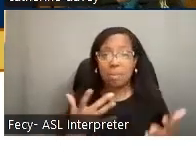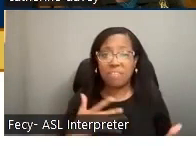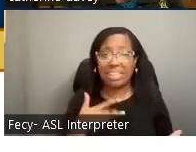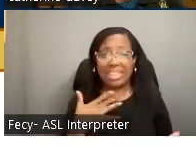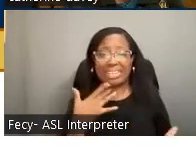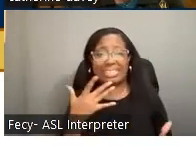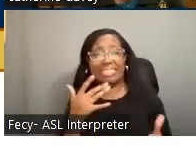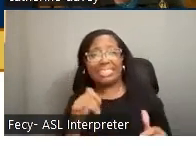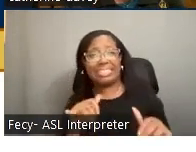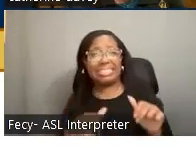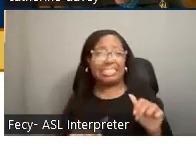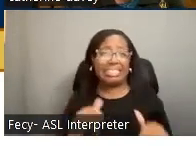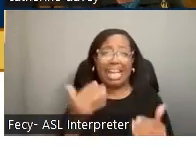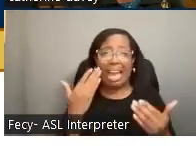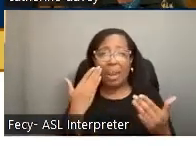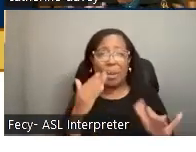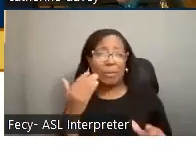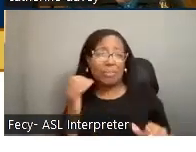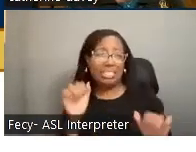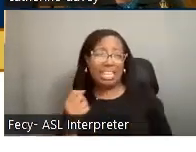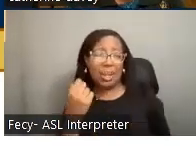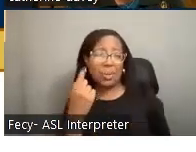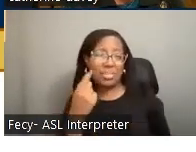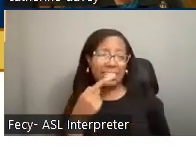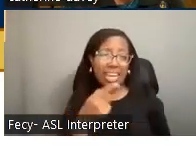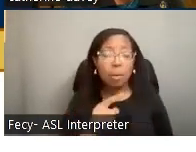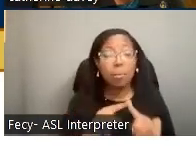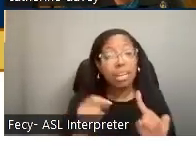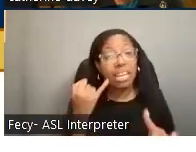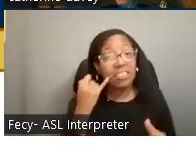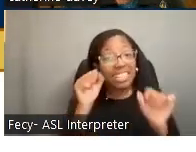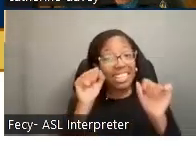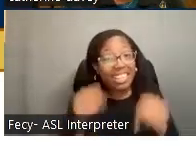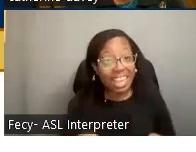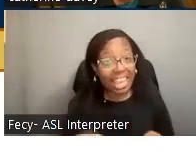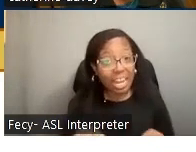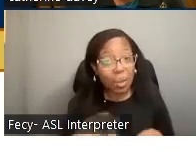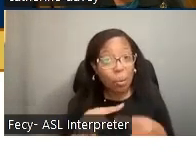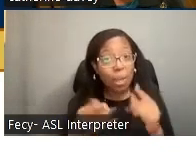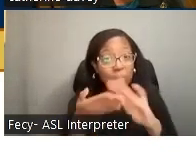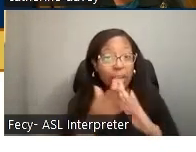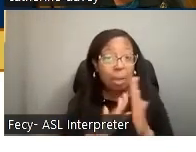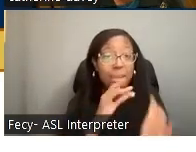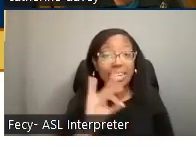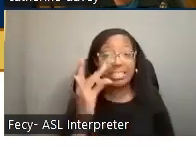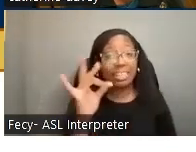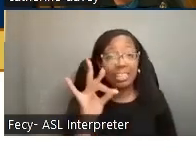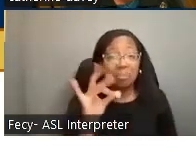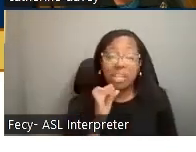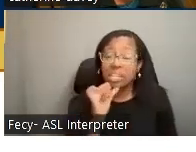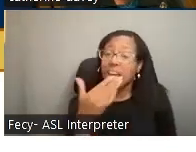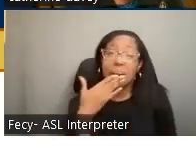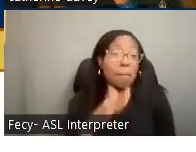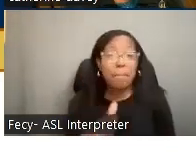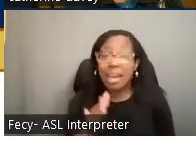necesariamente You know, algo if your kid increíble que can hay que hacer. understand that, Si if May tu can niño understand puede that when entender she's eso, si 18, May puede entender eso cuando honestly, ella tenga not a bad 18 años,